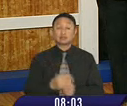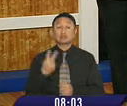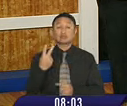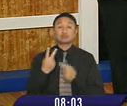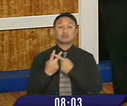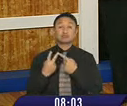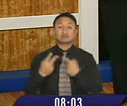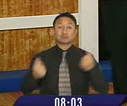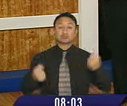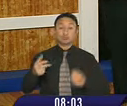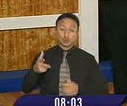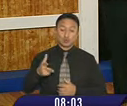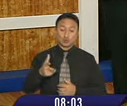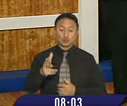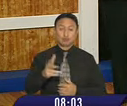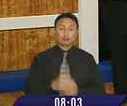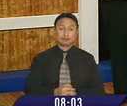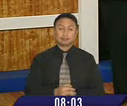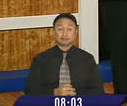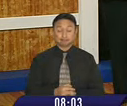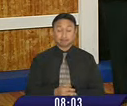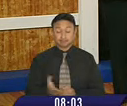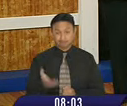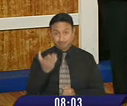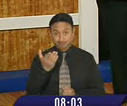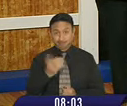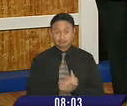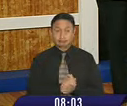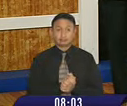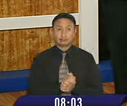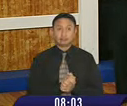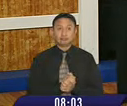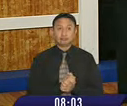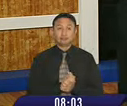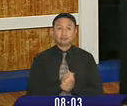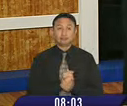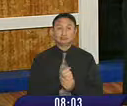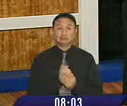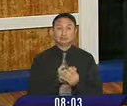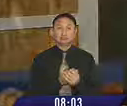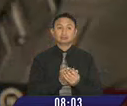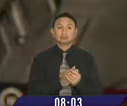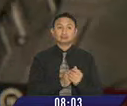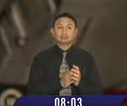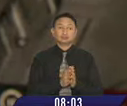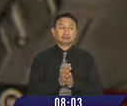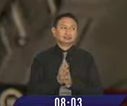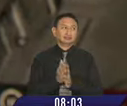movilizaban en un vehículo. Sí, bueno, raro hubiera sido en triciclo. Veamos.